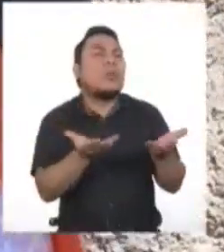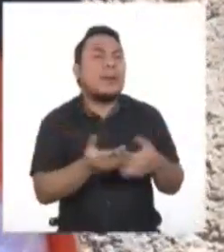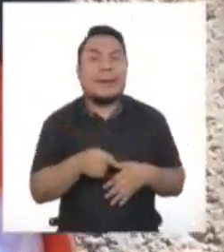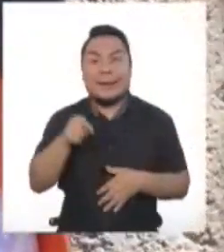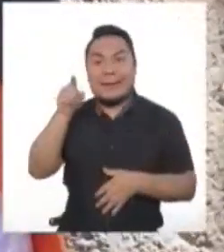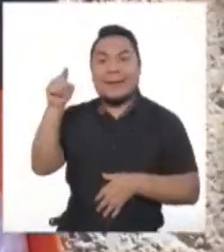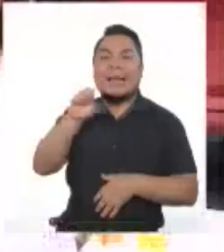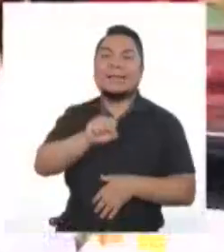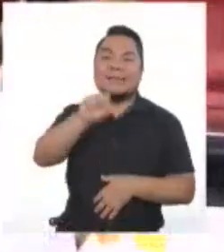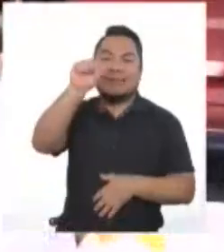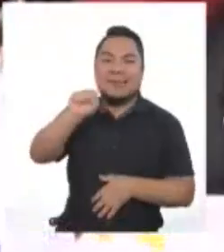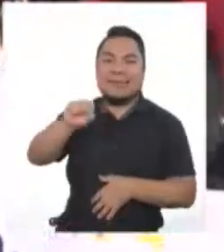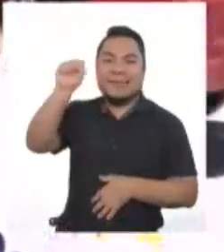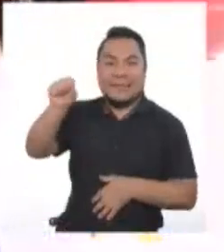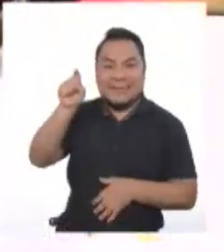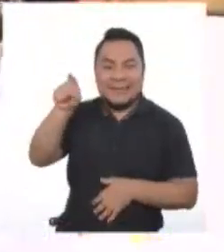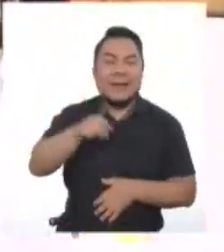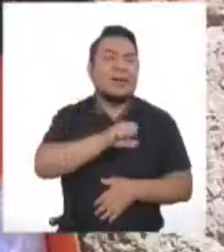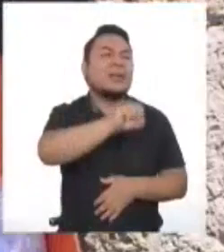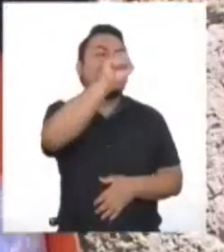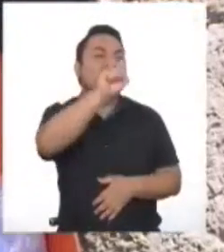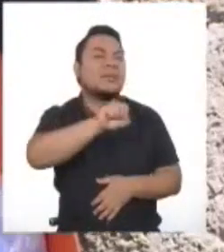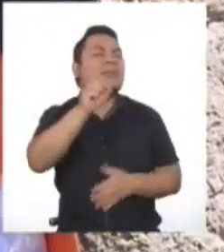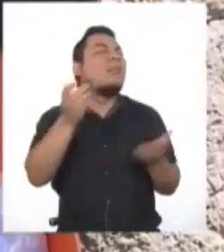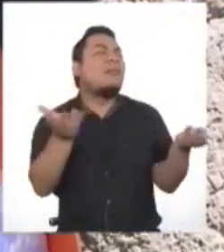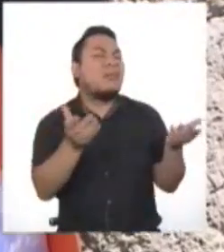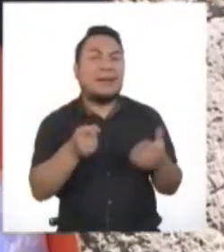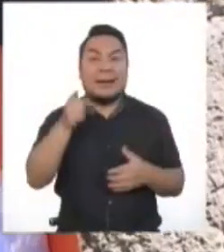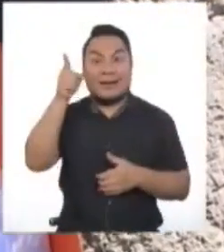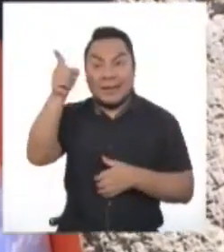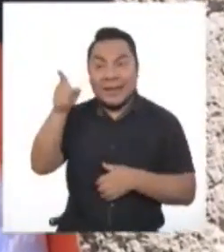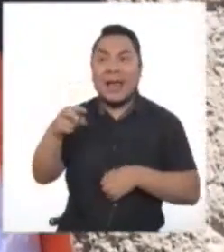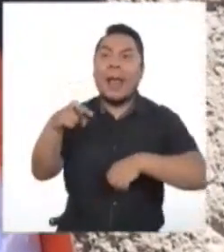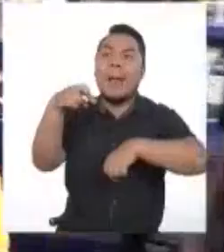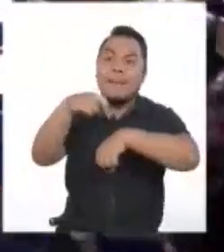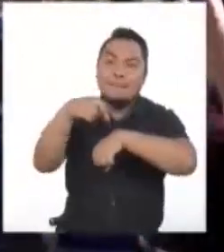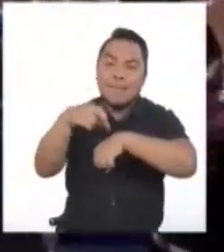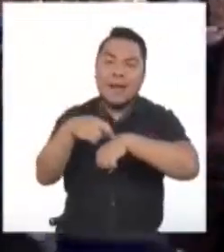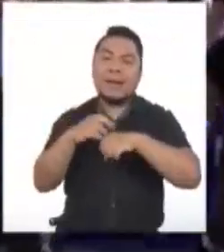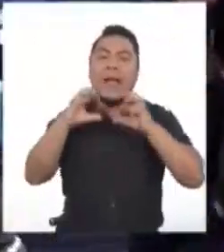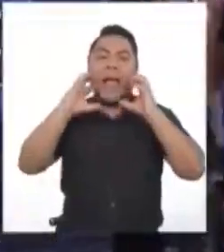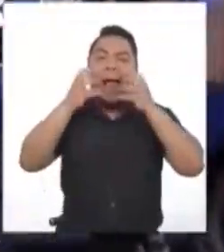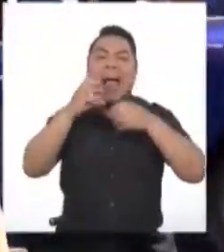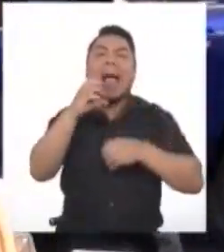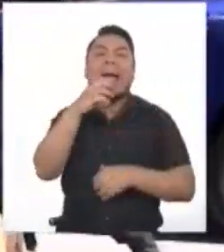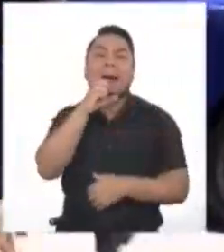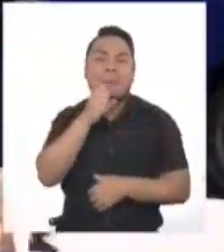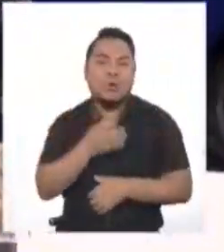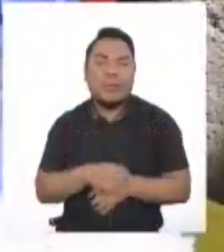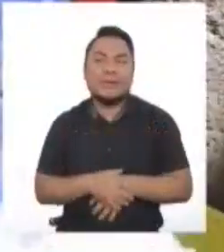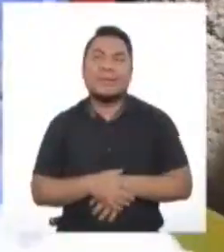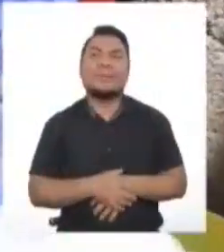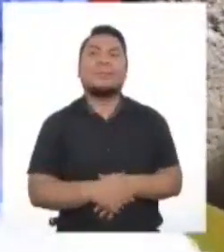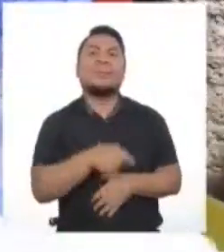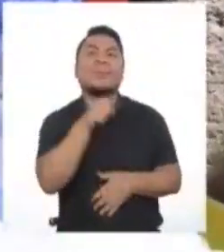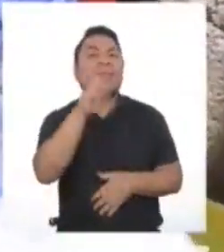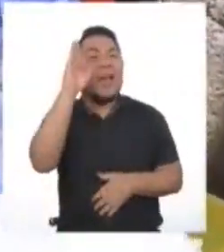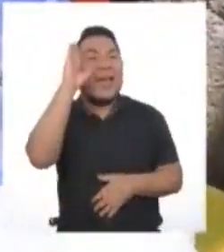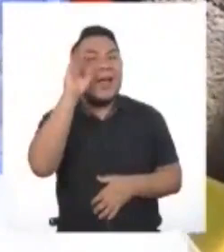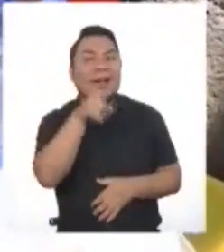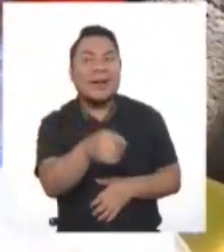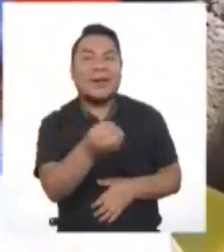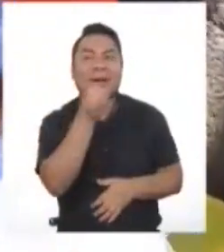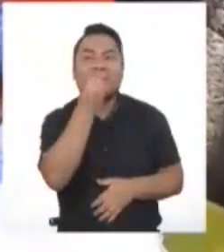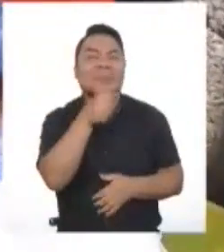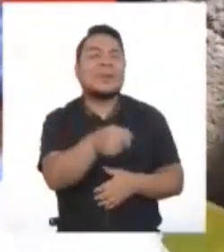sierra. ¿Y en la sierra qué hay? La papa, el camote. ¿Y tú qué estás haciendo, tía? Mira, los